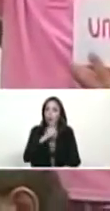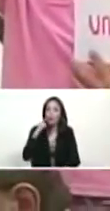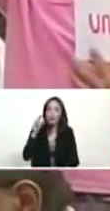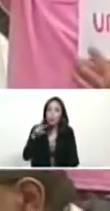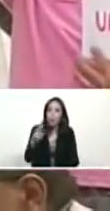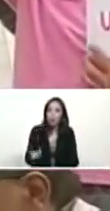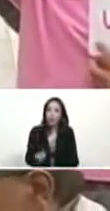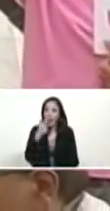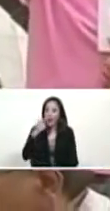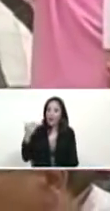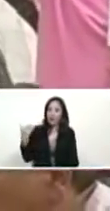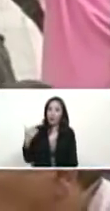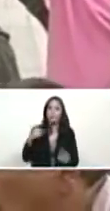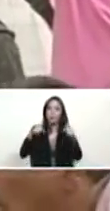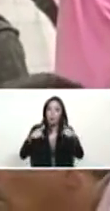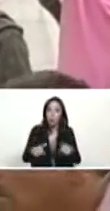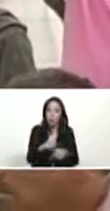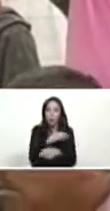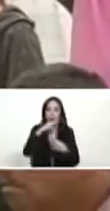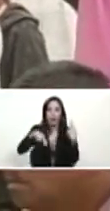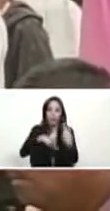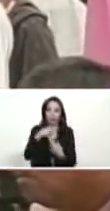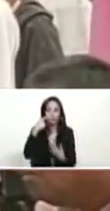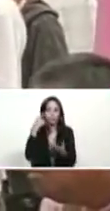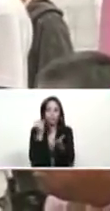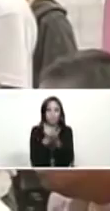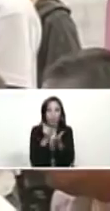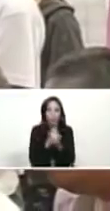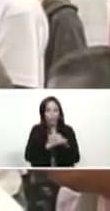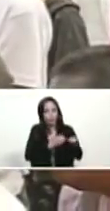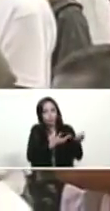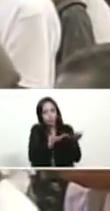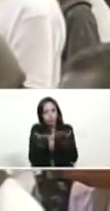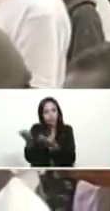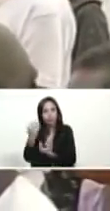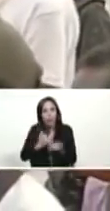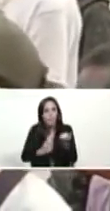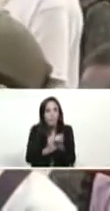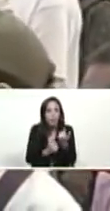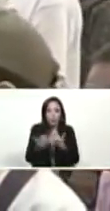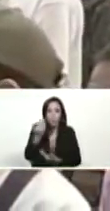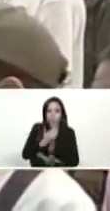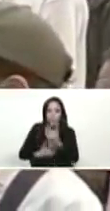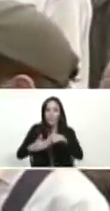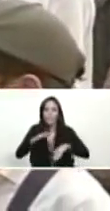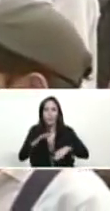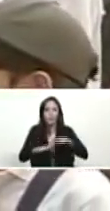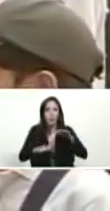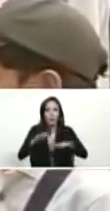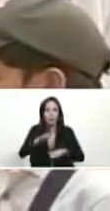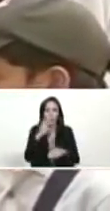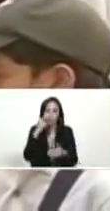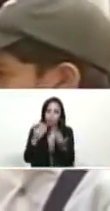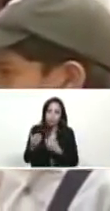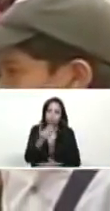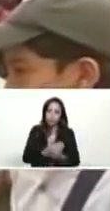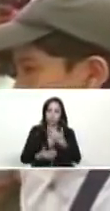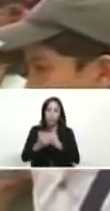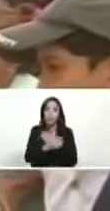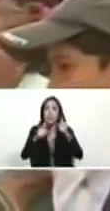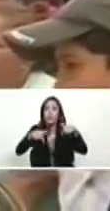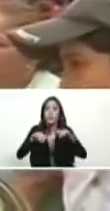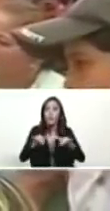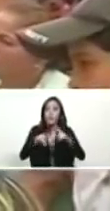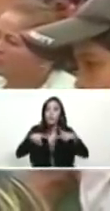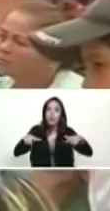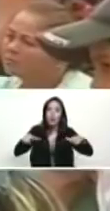aquí, una vez más, la revolución está presente, andando, caminando, a marcha de vencedores. Y desde acá, desde Maca Socialista, desde el